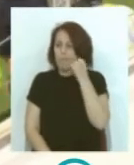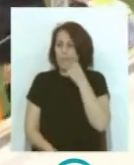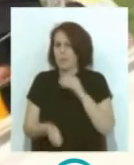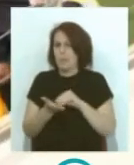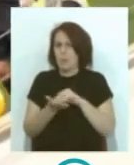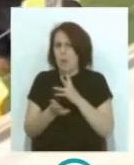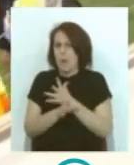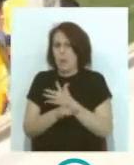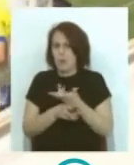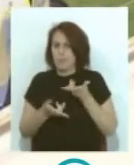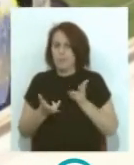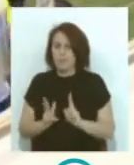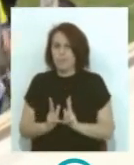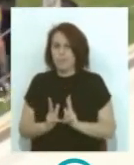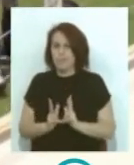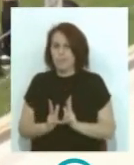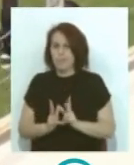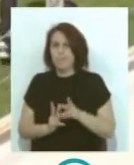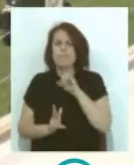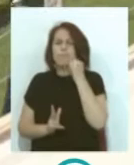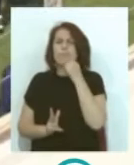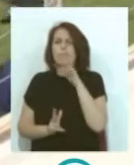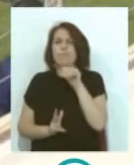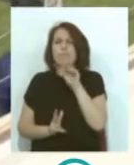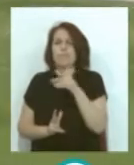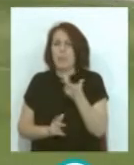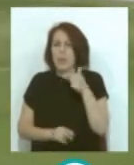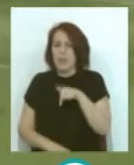de los jugadores que están en el banquillo. Aquí era